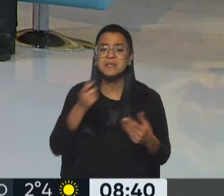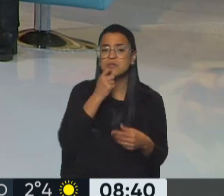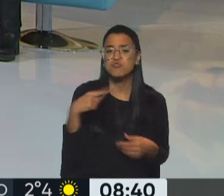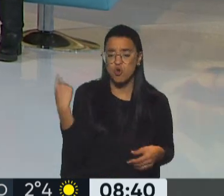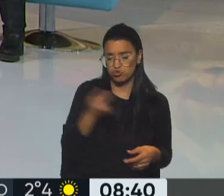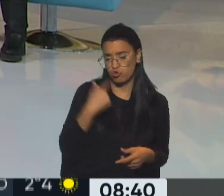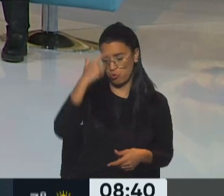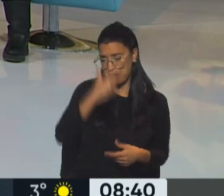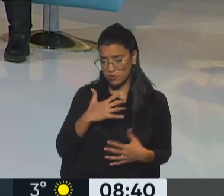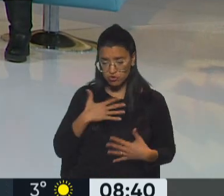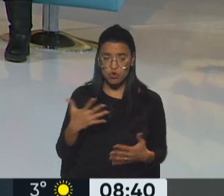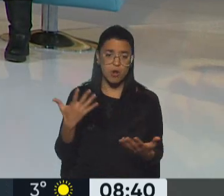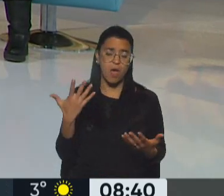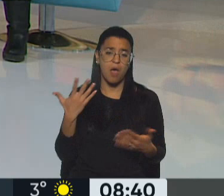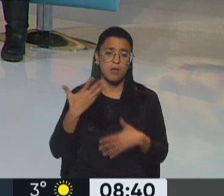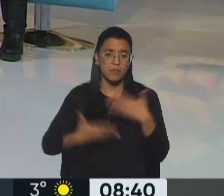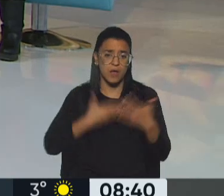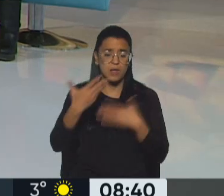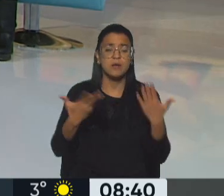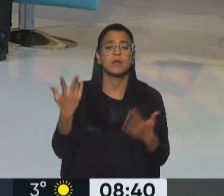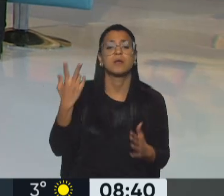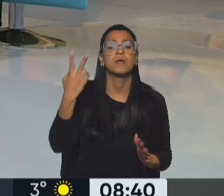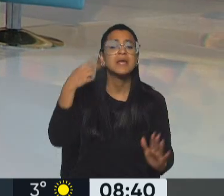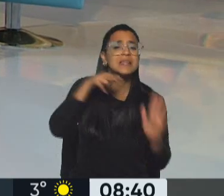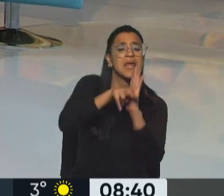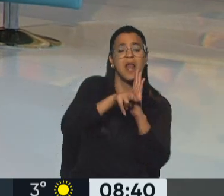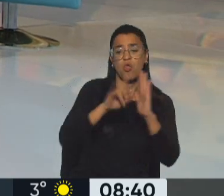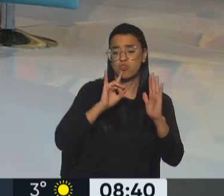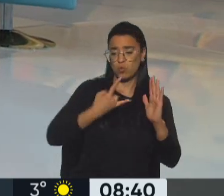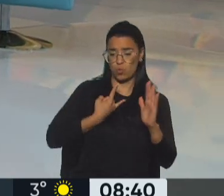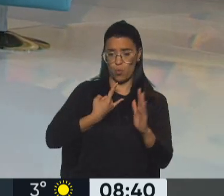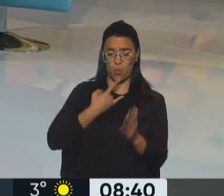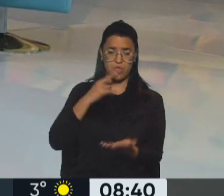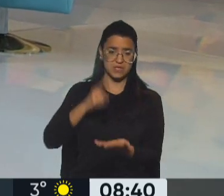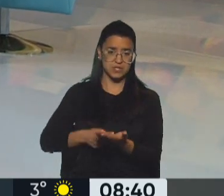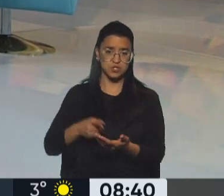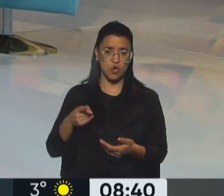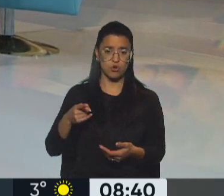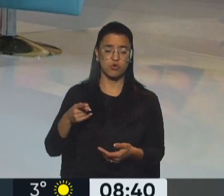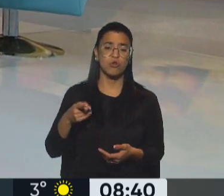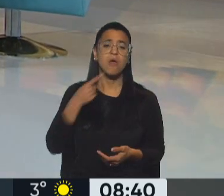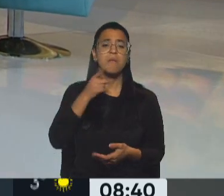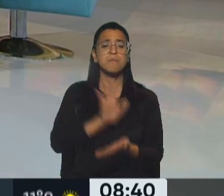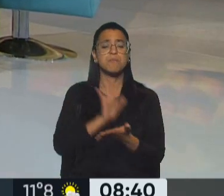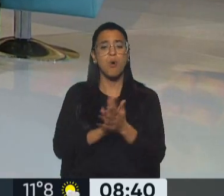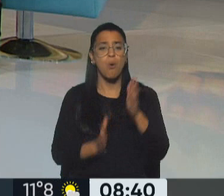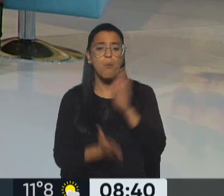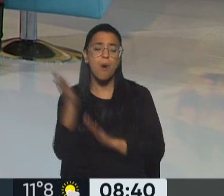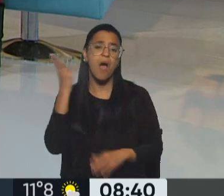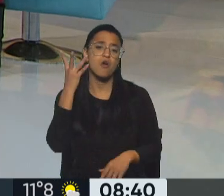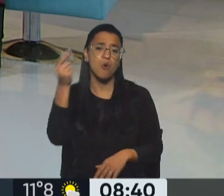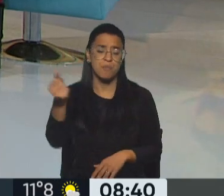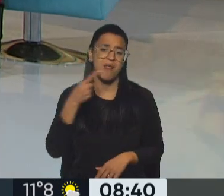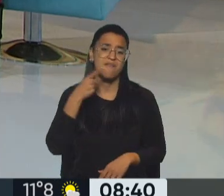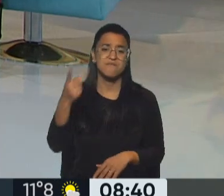como pacientes? Porque estamos internados y ya no es la decisión de uno equivocada de ir a comprar un antibiótico a la farmacia, sino